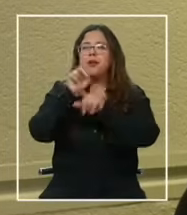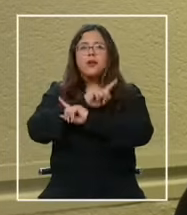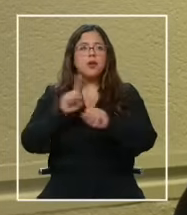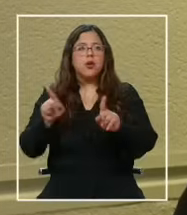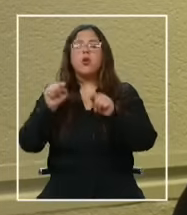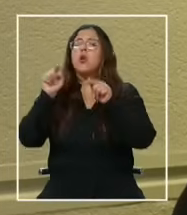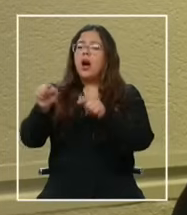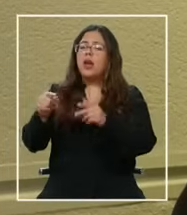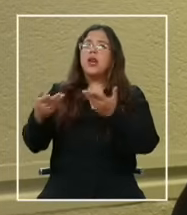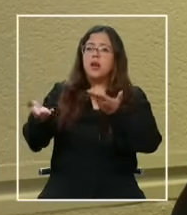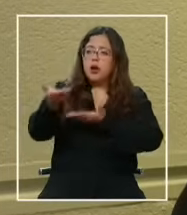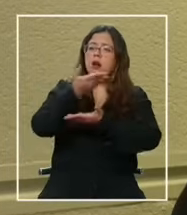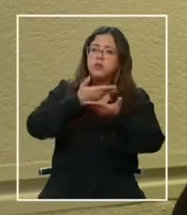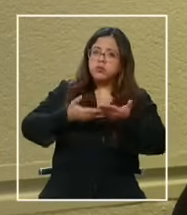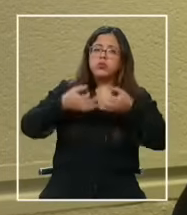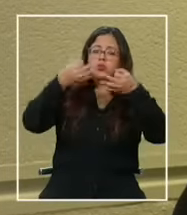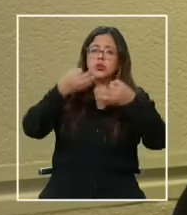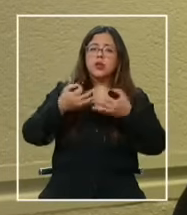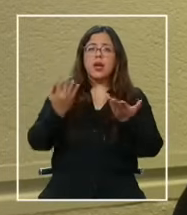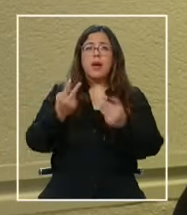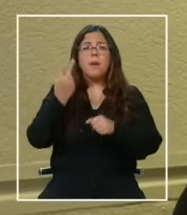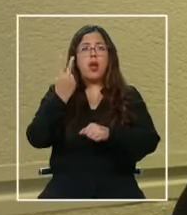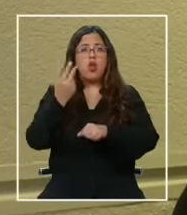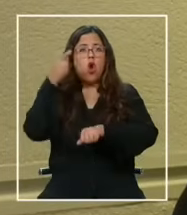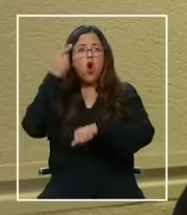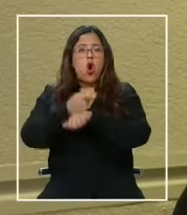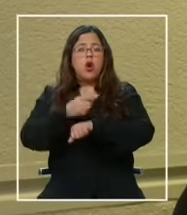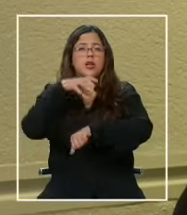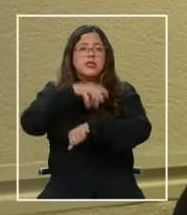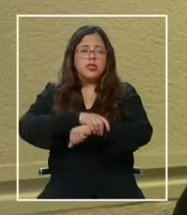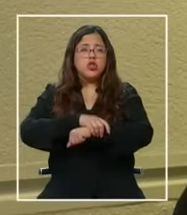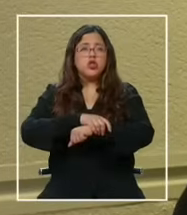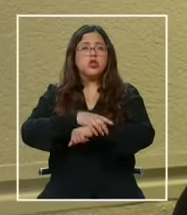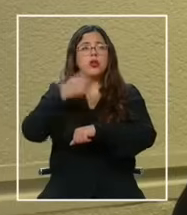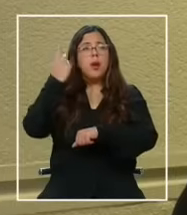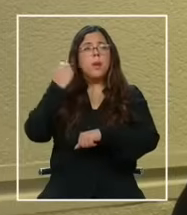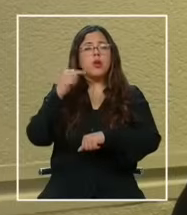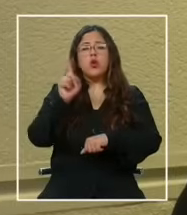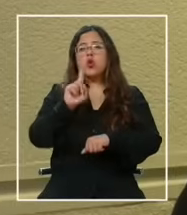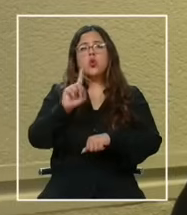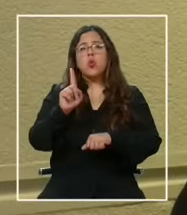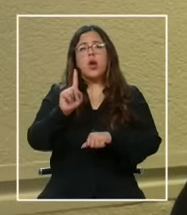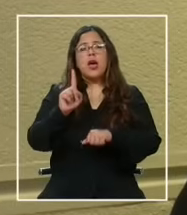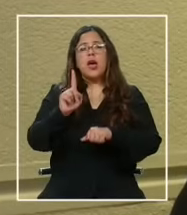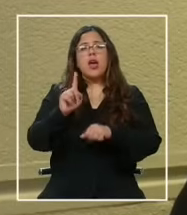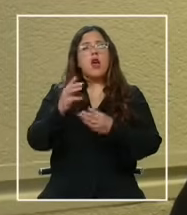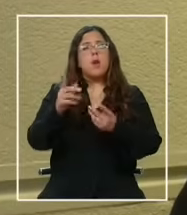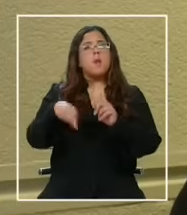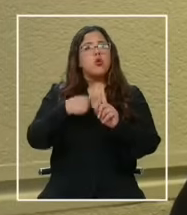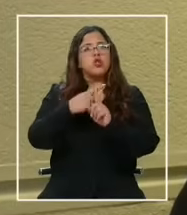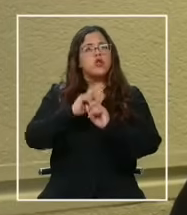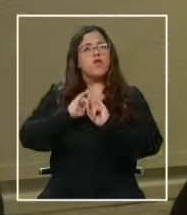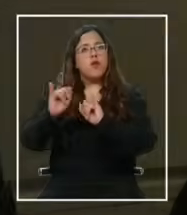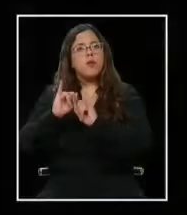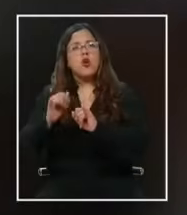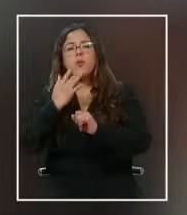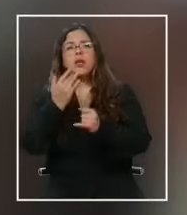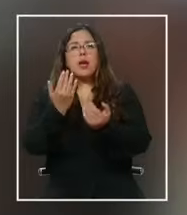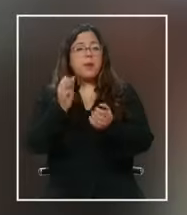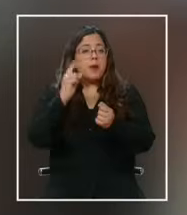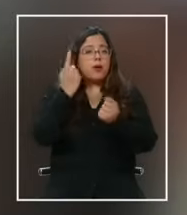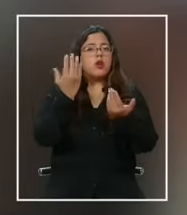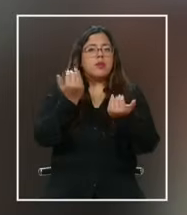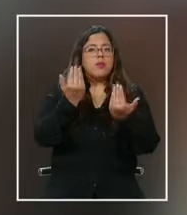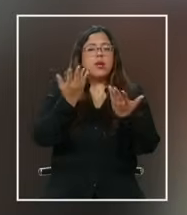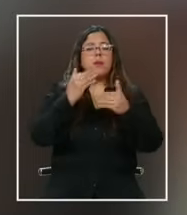compartir para el diligenciamiento de dos órdenes de detención el no corresponde que aportemos más antecedentes mientras no hay un proceso de extradición